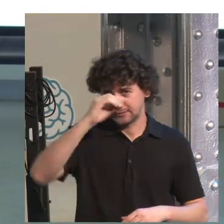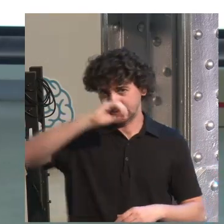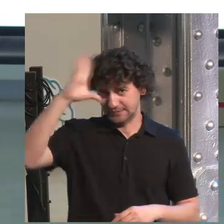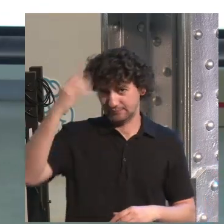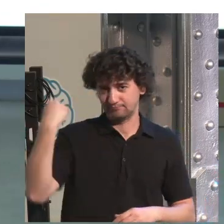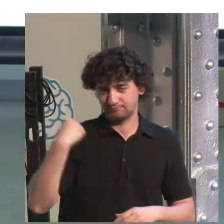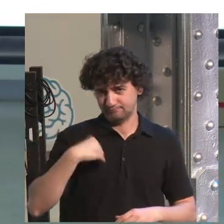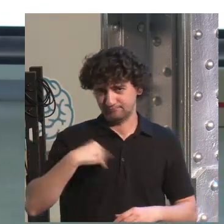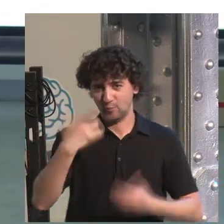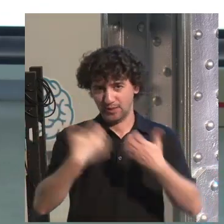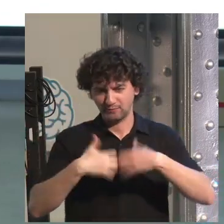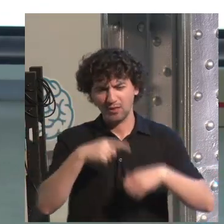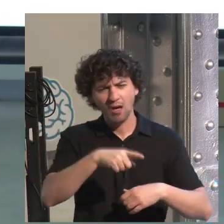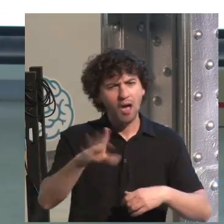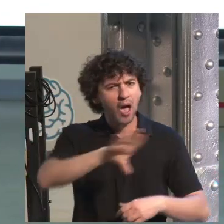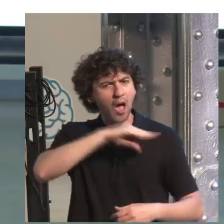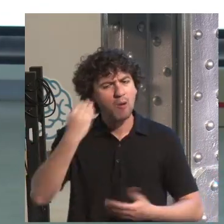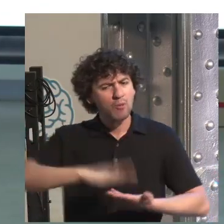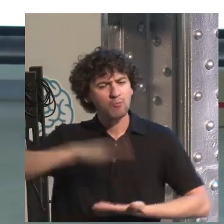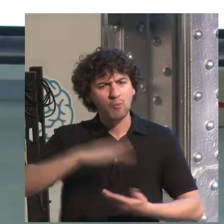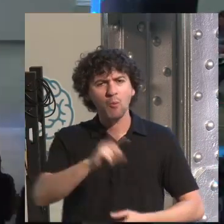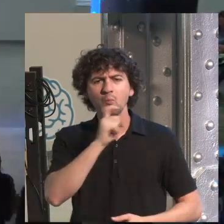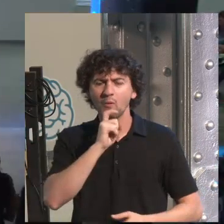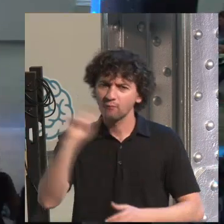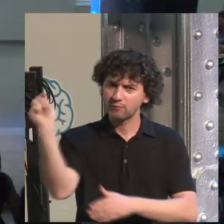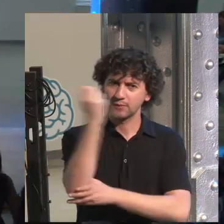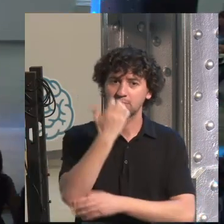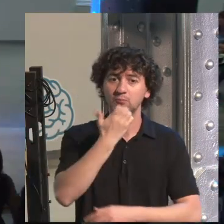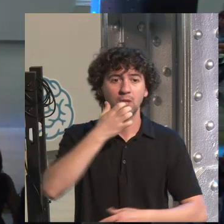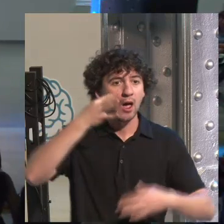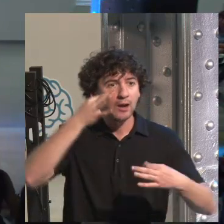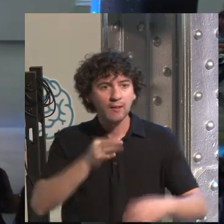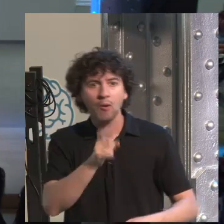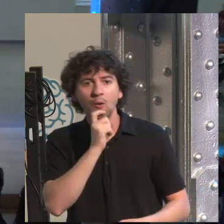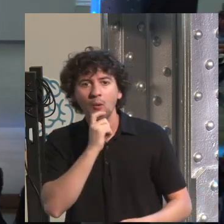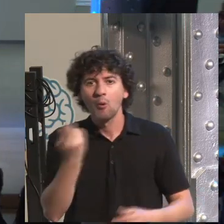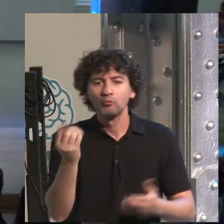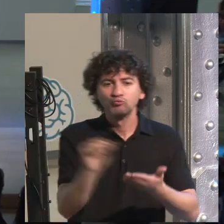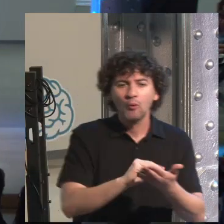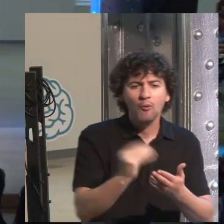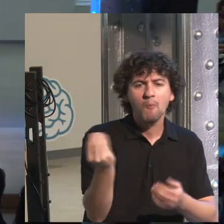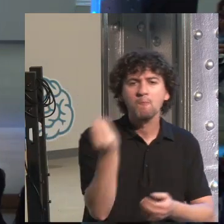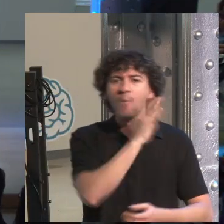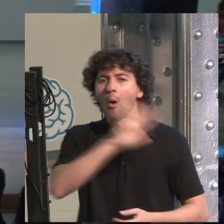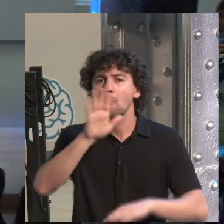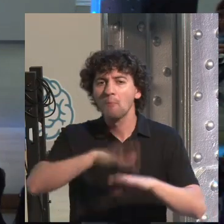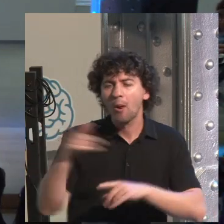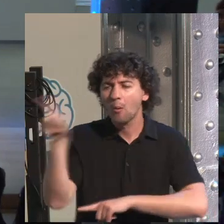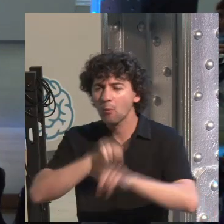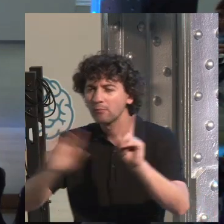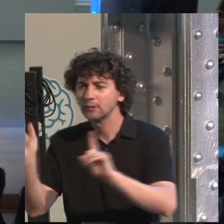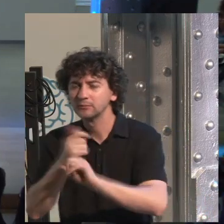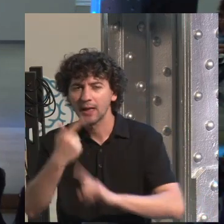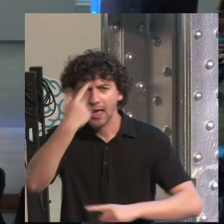son habilidades muy difíciles de conseguir. Por ejemplo, la habilidad para buscar la mejor solución, resolver problemas, la capacidad de razonar,